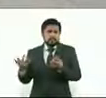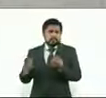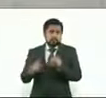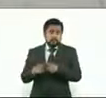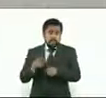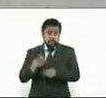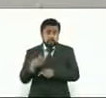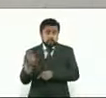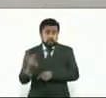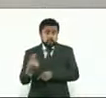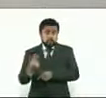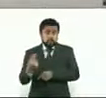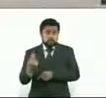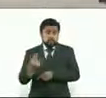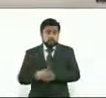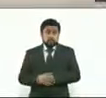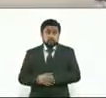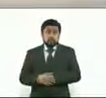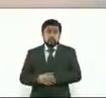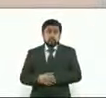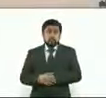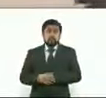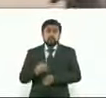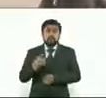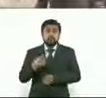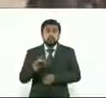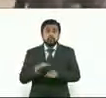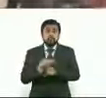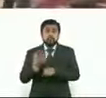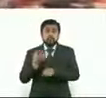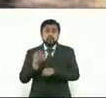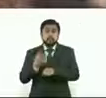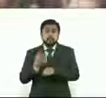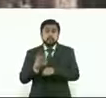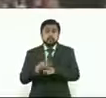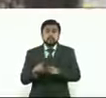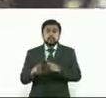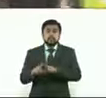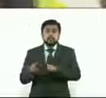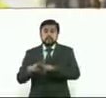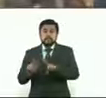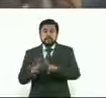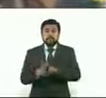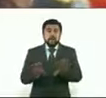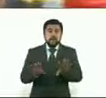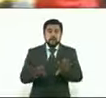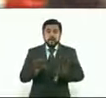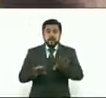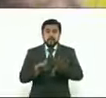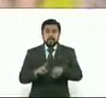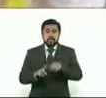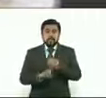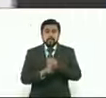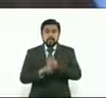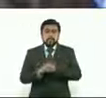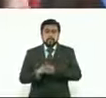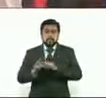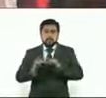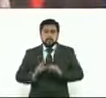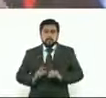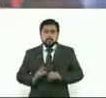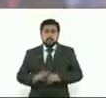En el cuerpo y pueden ocasionar precisamente un contratiempo, un calambre o un pequeño